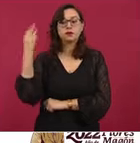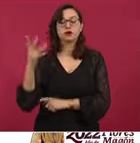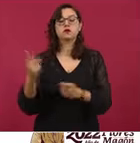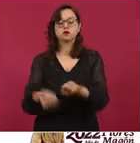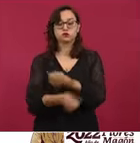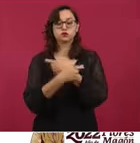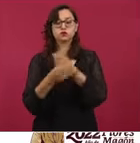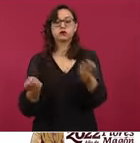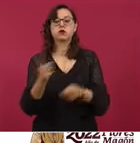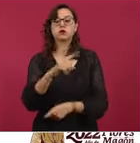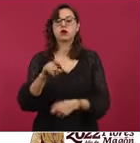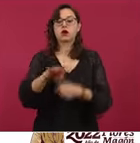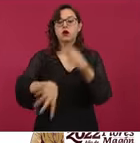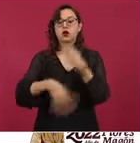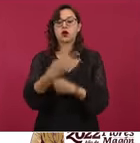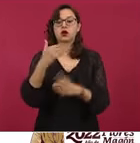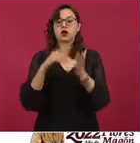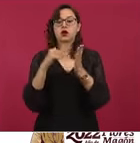de